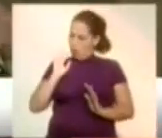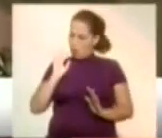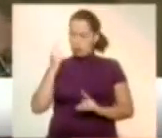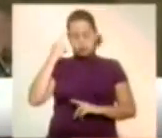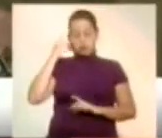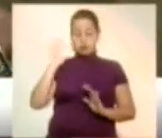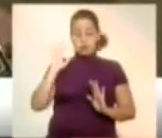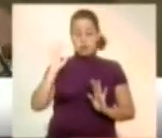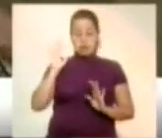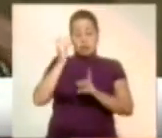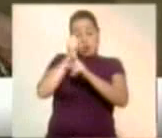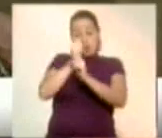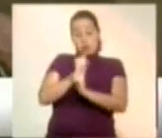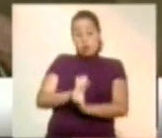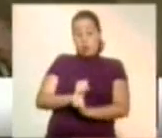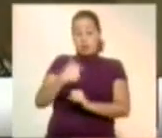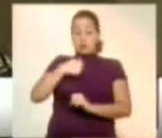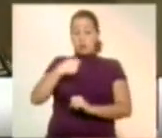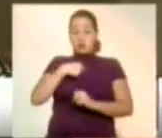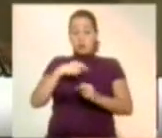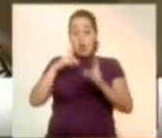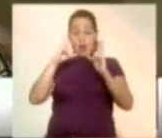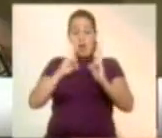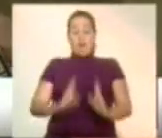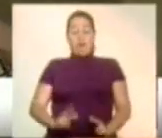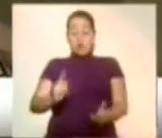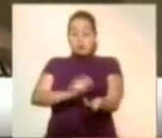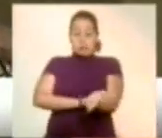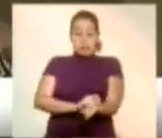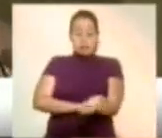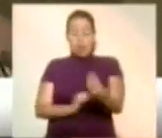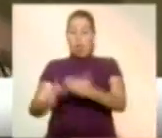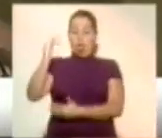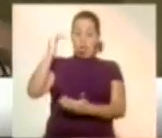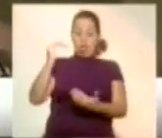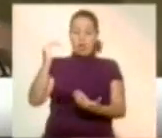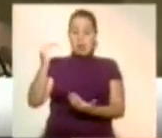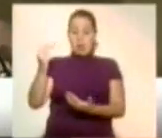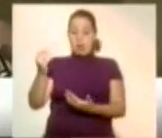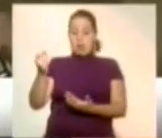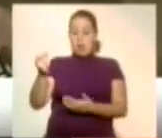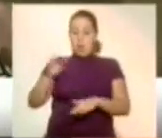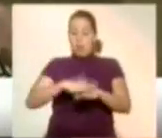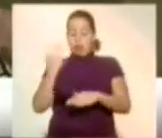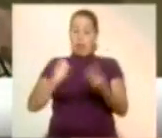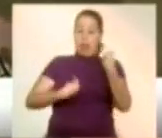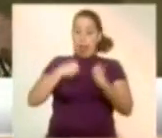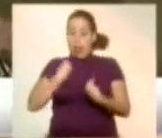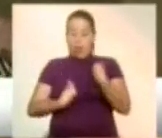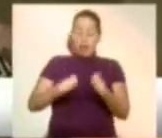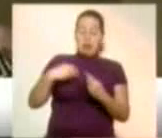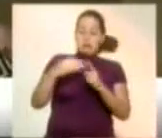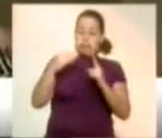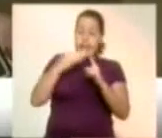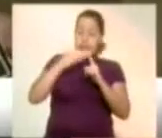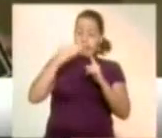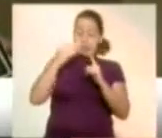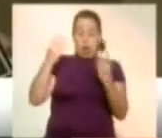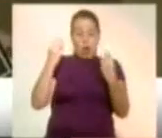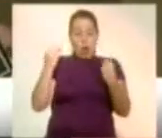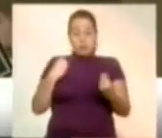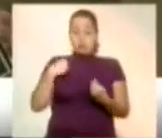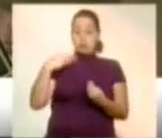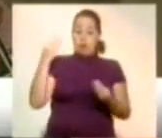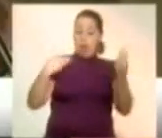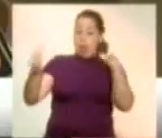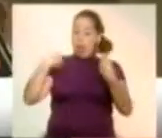recibido, yo estoy de reposo, tengo la atención alta, ayer me mandaron lesotanil porque ella me ha hecho un acoso y me ha mandado a